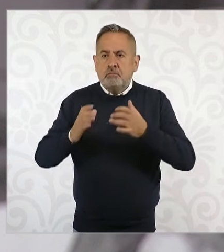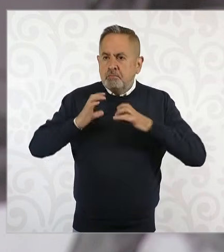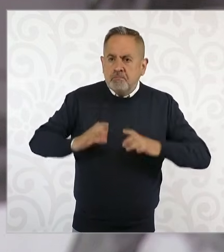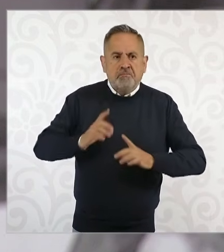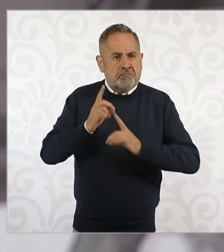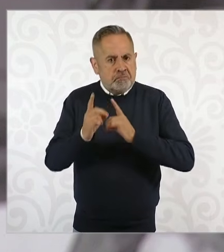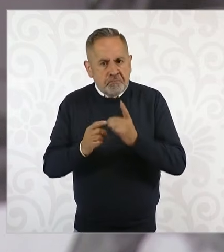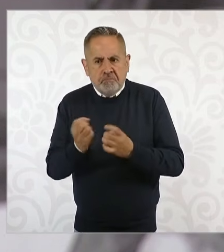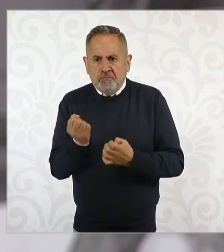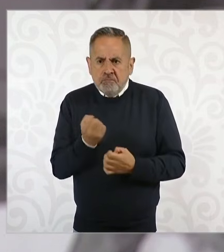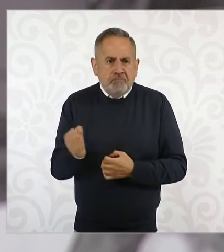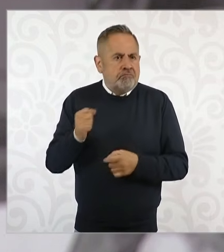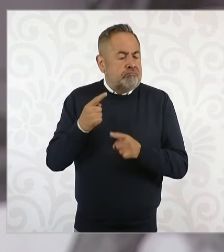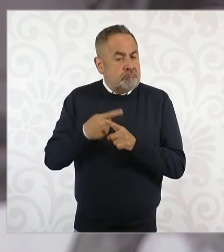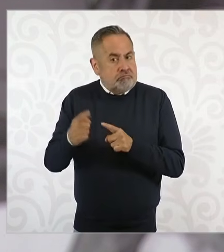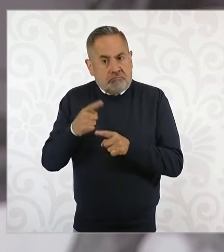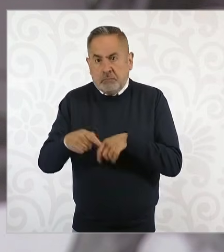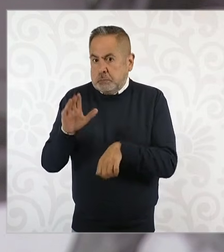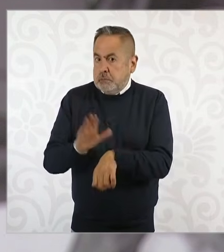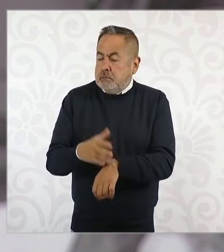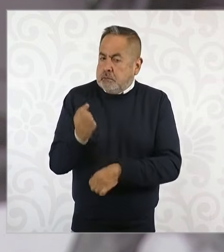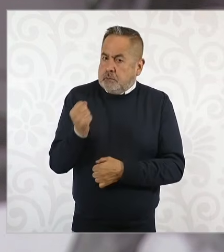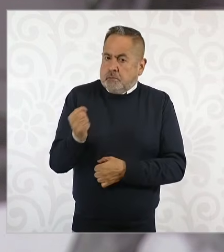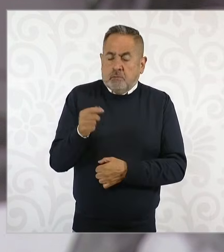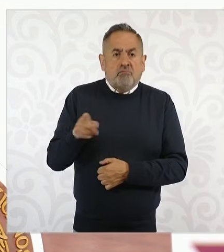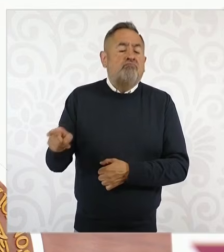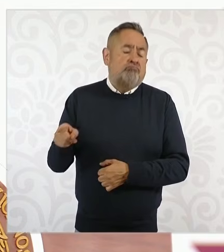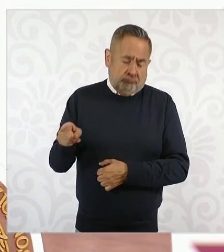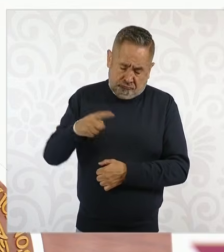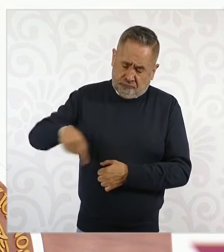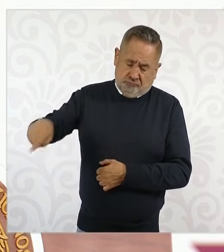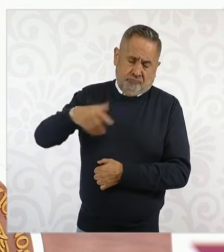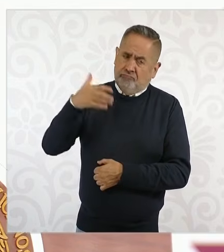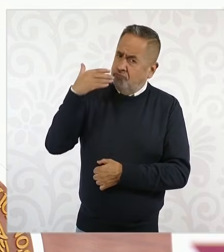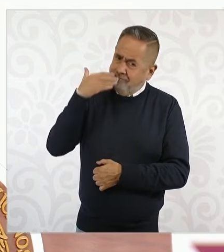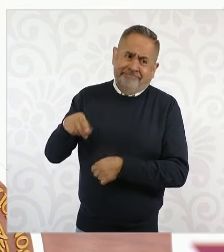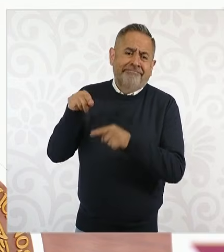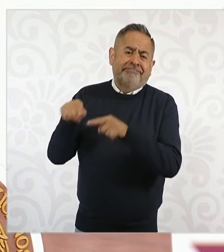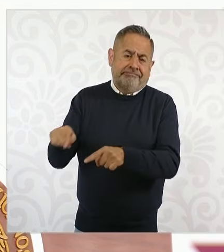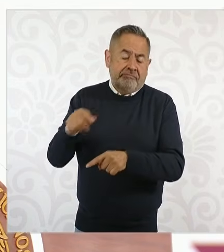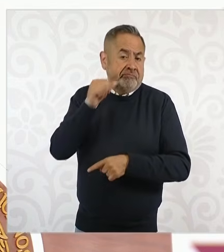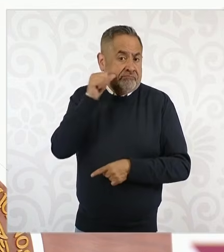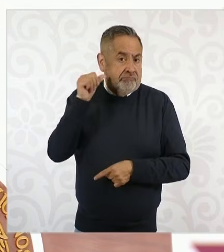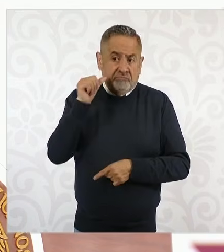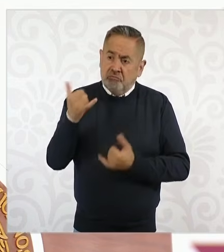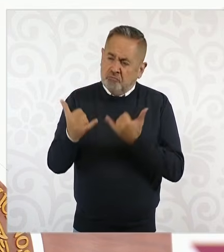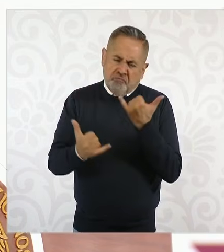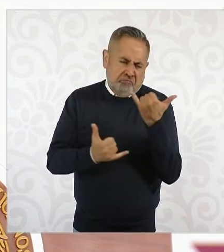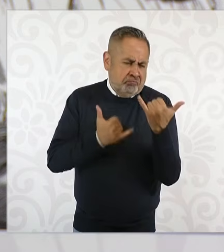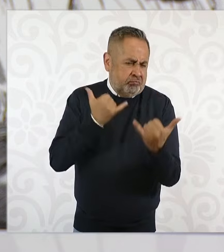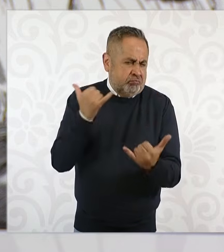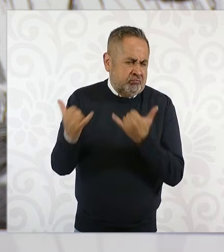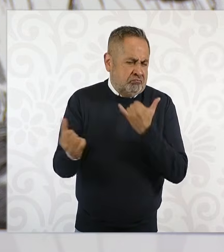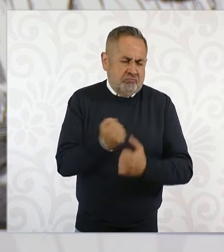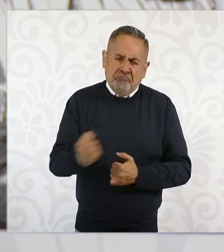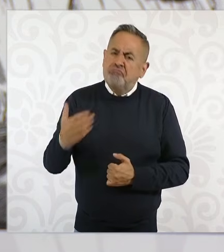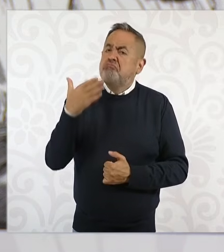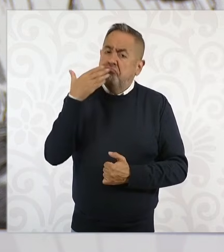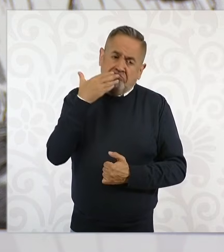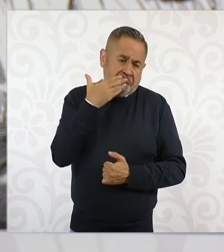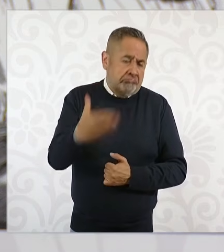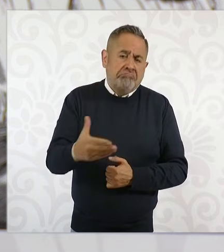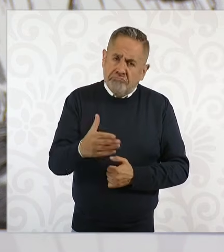y la técnica pues cada vez es mayor. Y ayer también jugaron muy, muy bien.